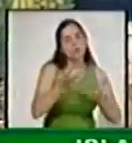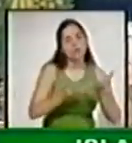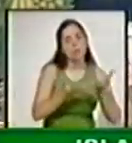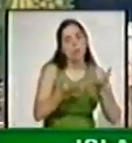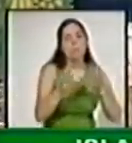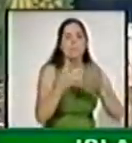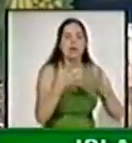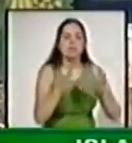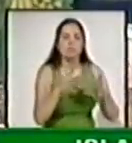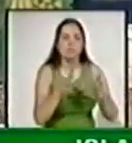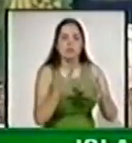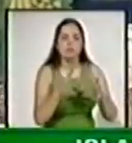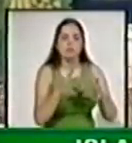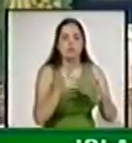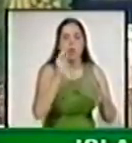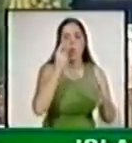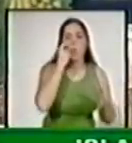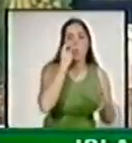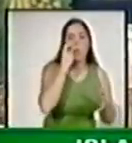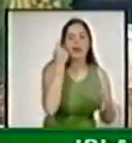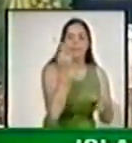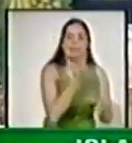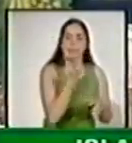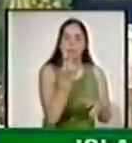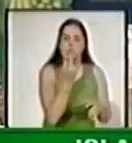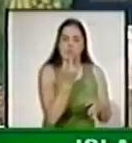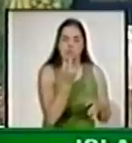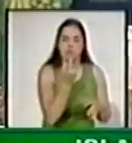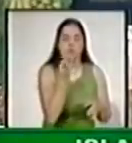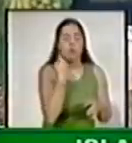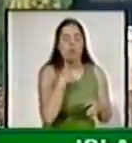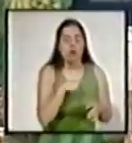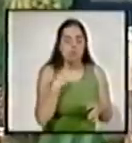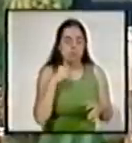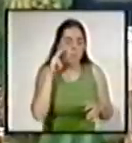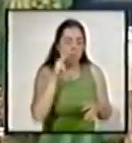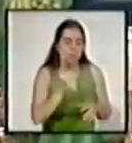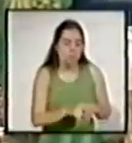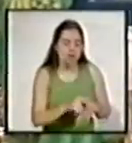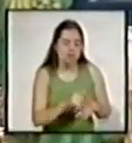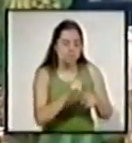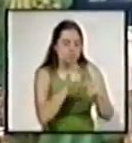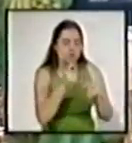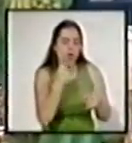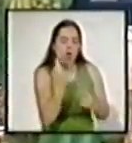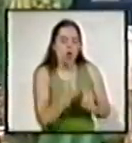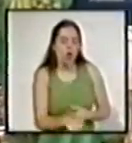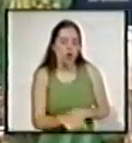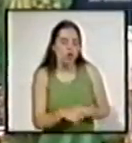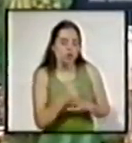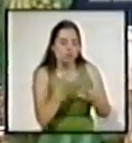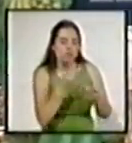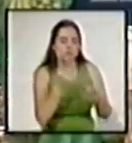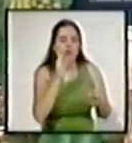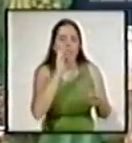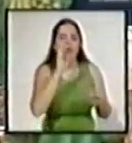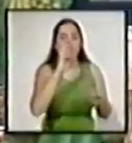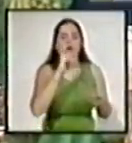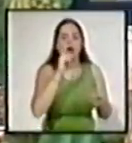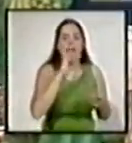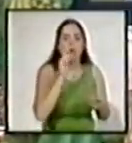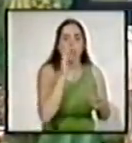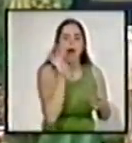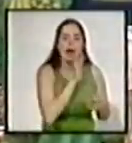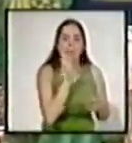¿cuánto? Aproximadamente 40 minutos. Cuando nosotros vemos que está doradito, lo vamos a retirar. Mientras se cocina, si no